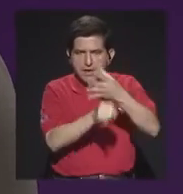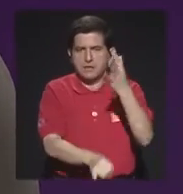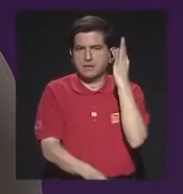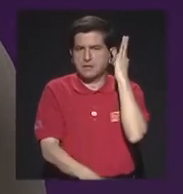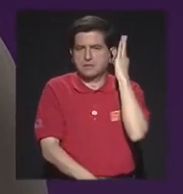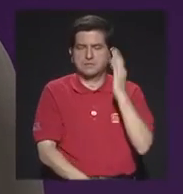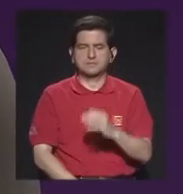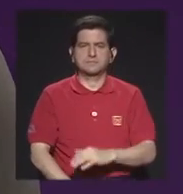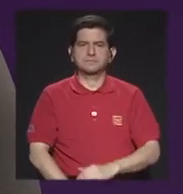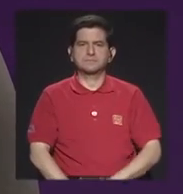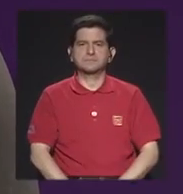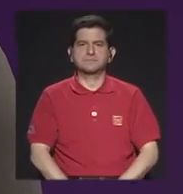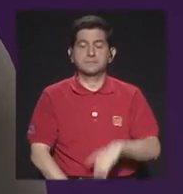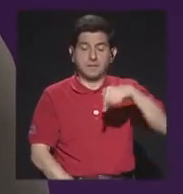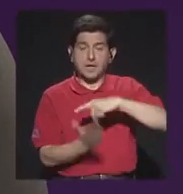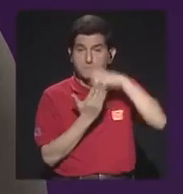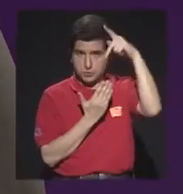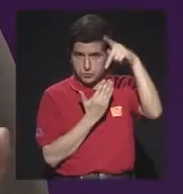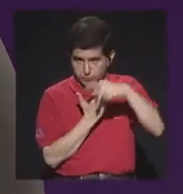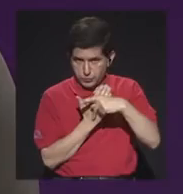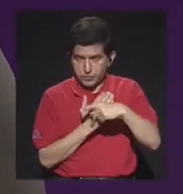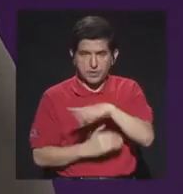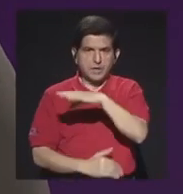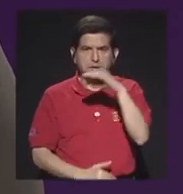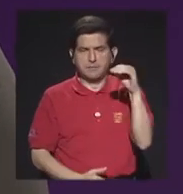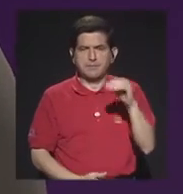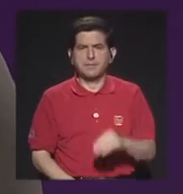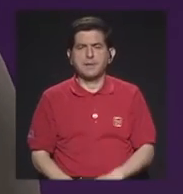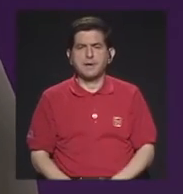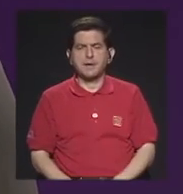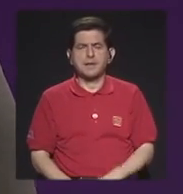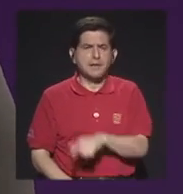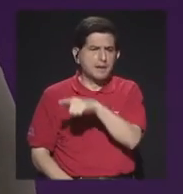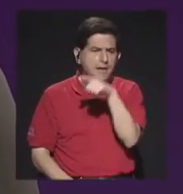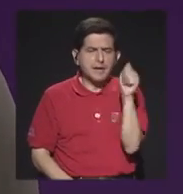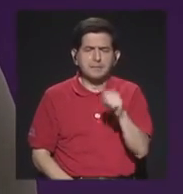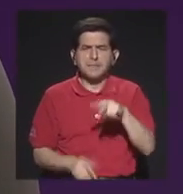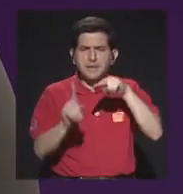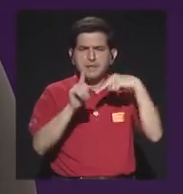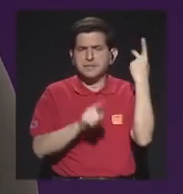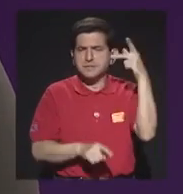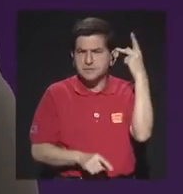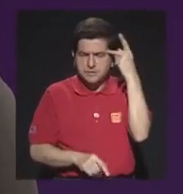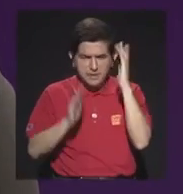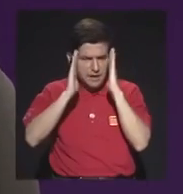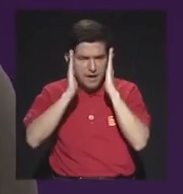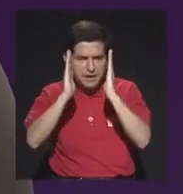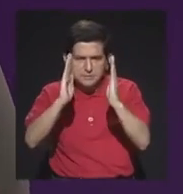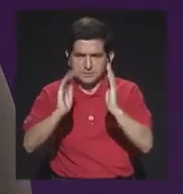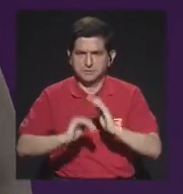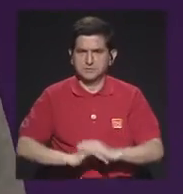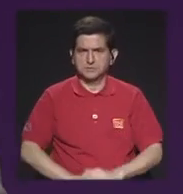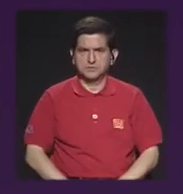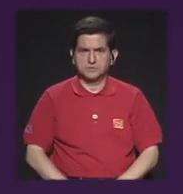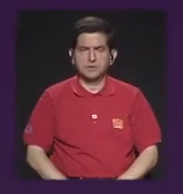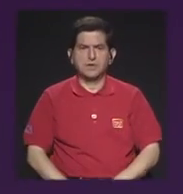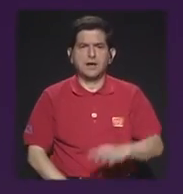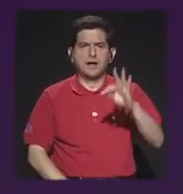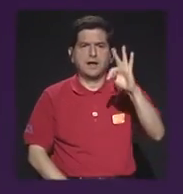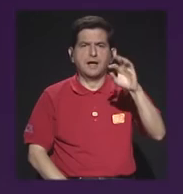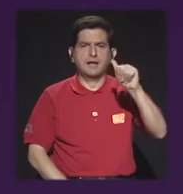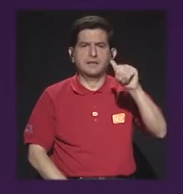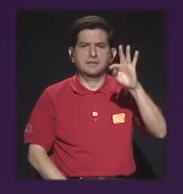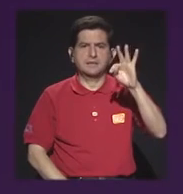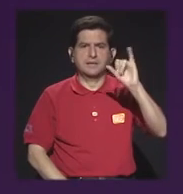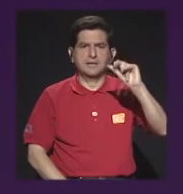Mujeres. Este programa y durante este mes Miradas Políticas lo vamos a dedicar a Tatiana